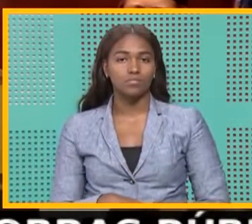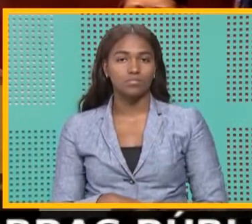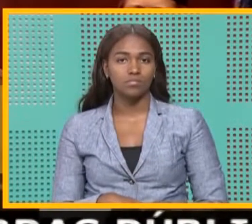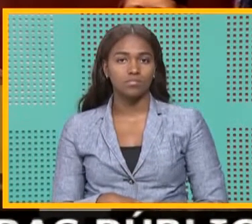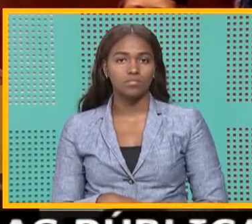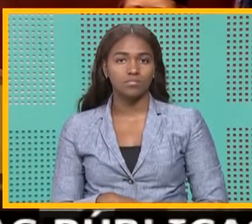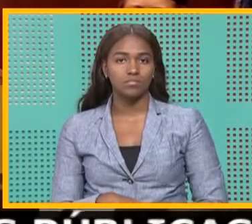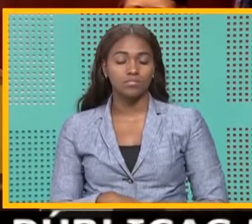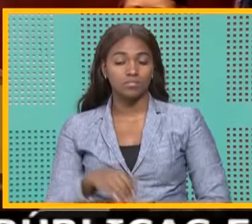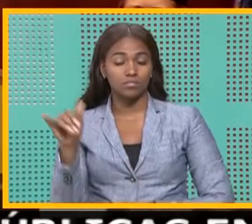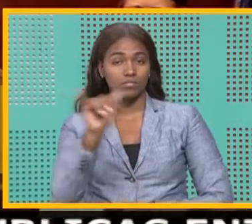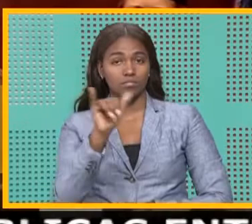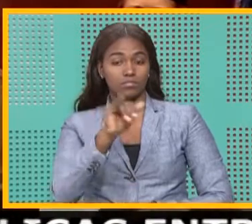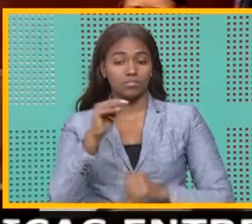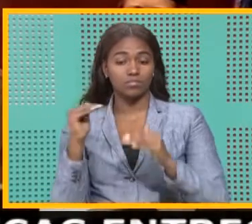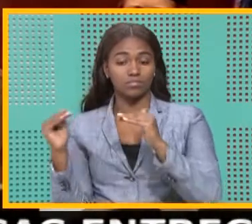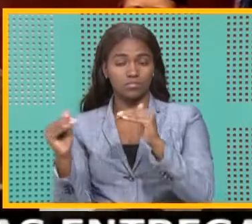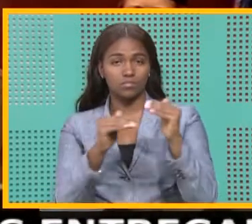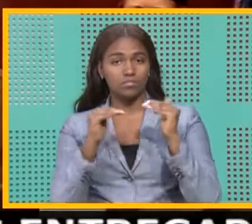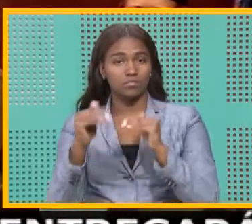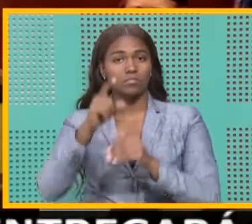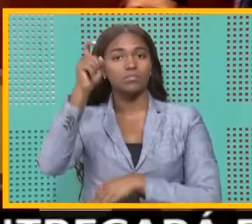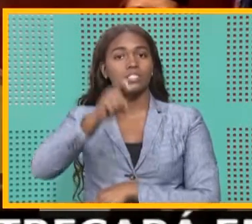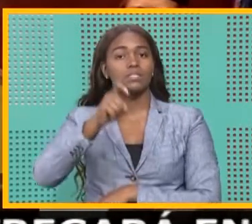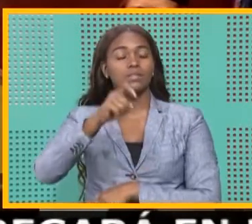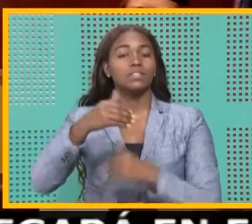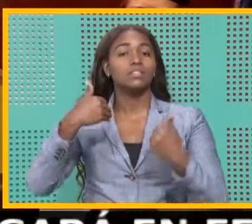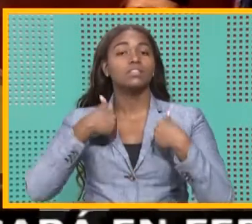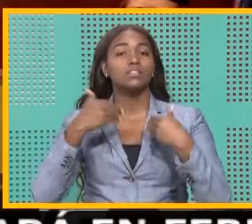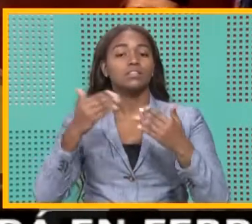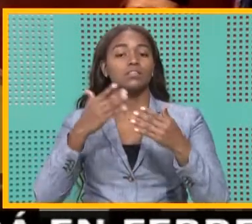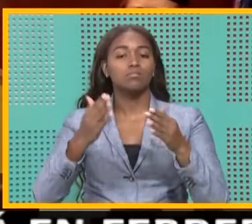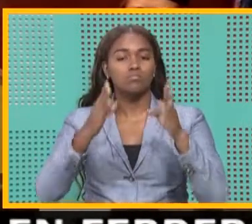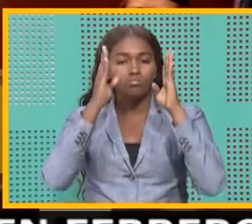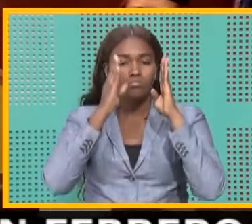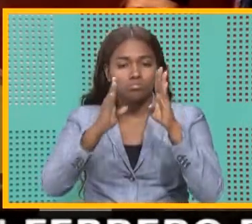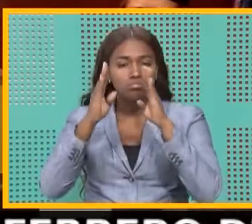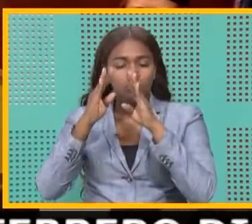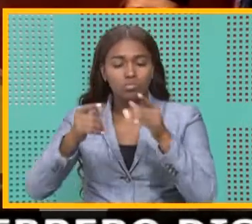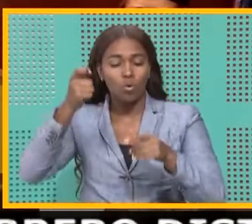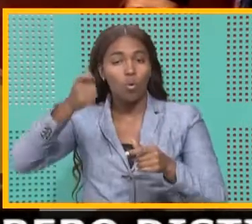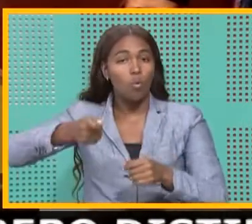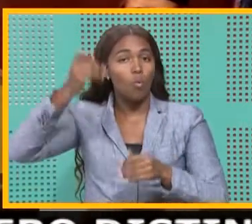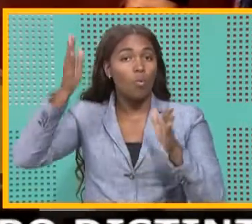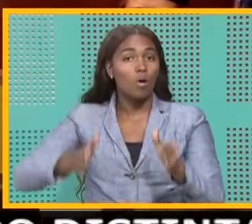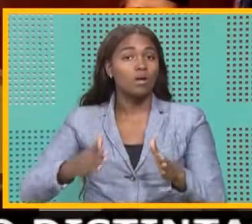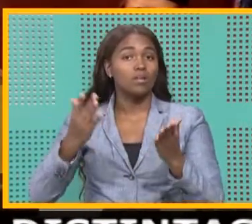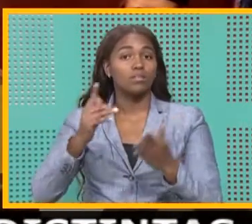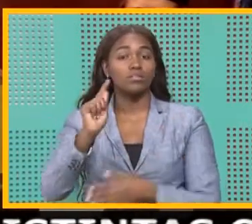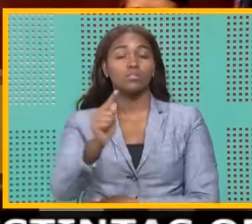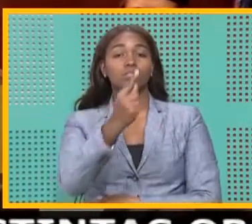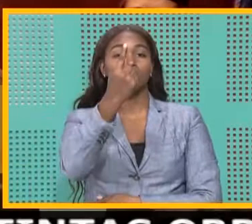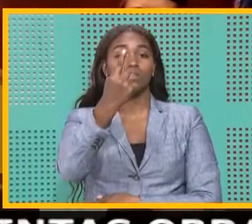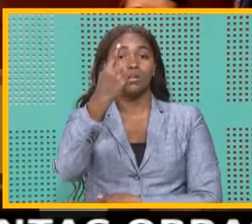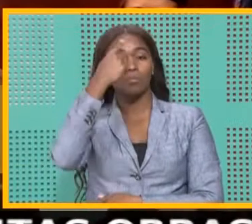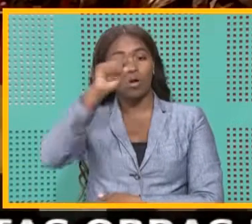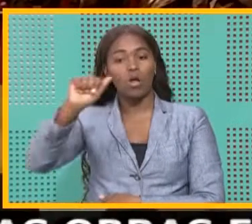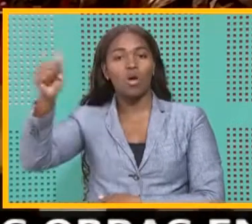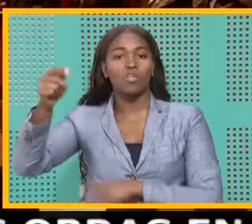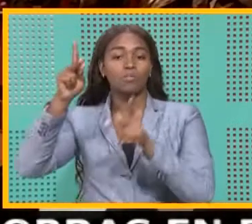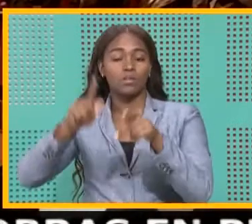Igualmente, la justicia debe asegurar la suplencia de jueces solamente por otros